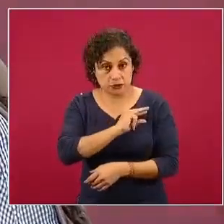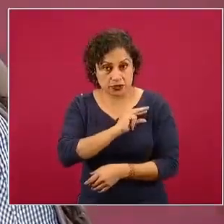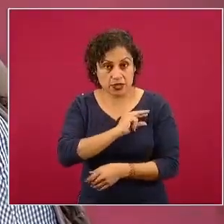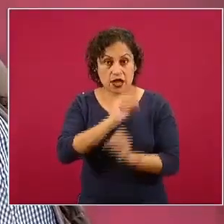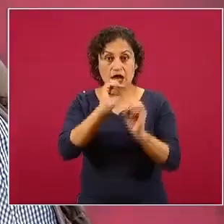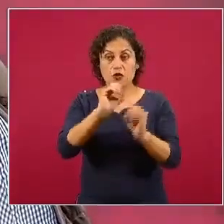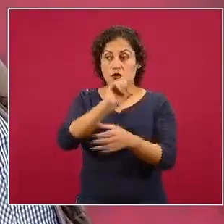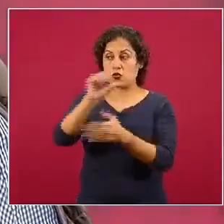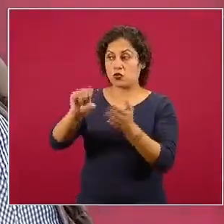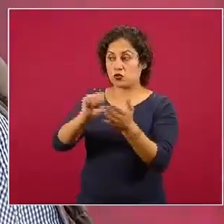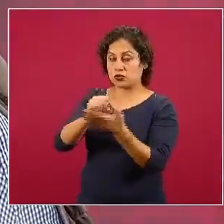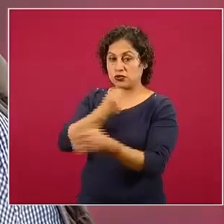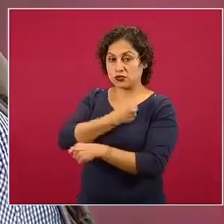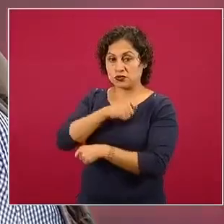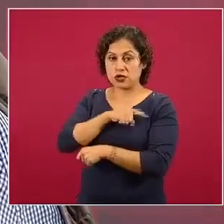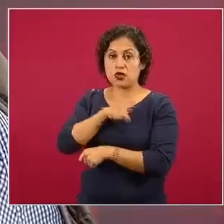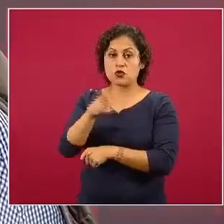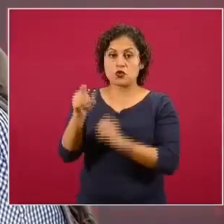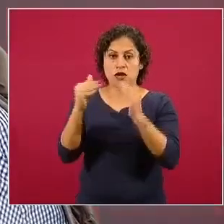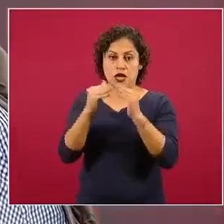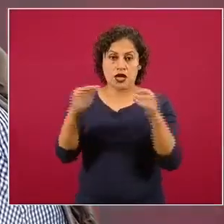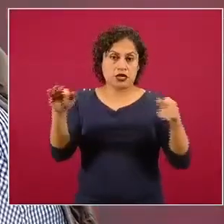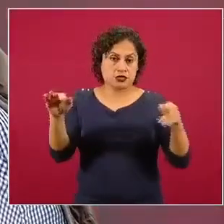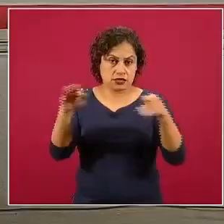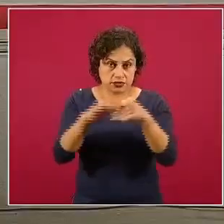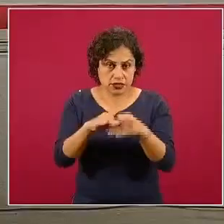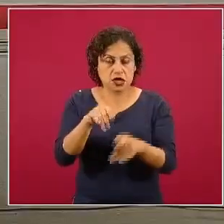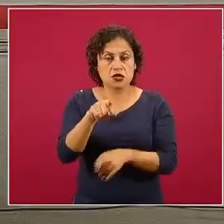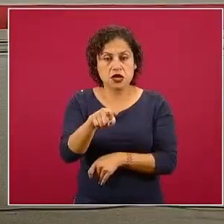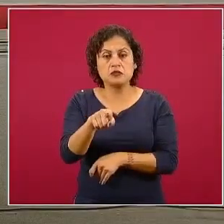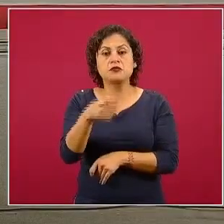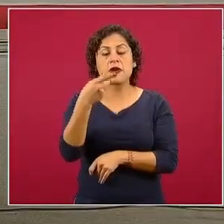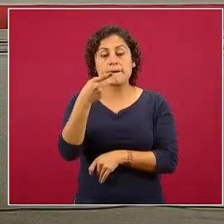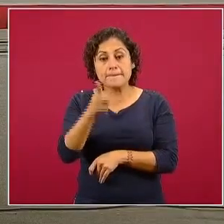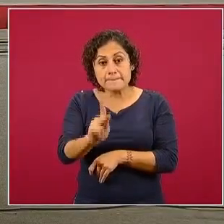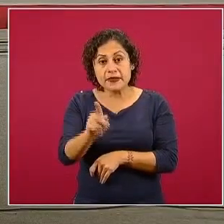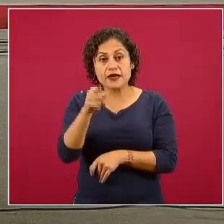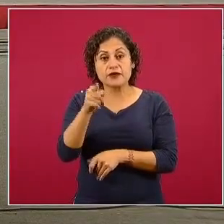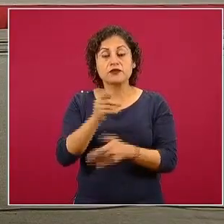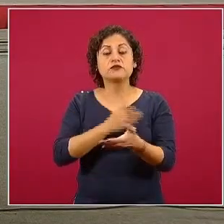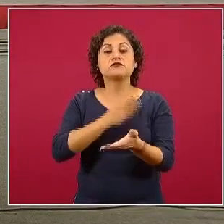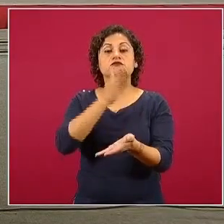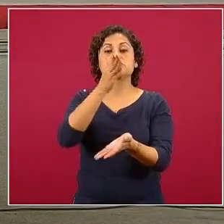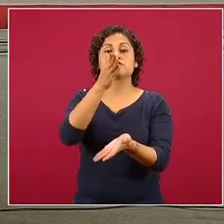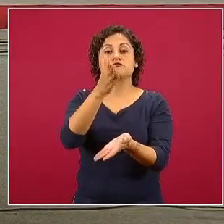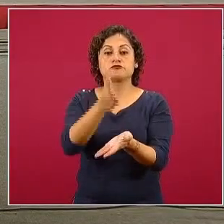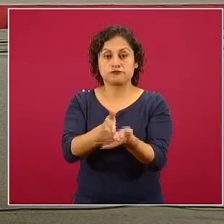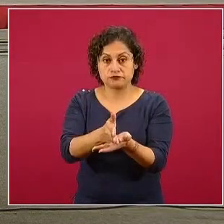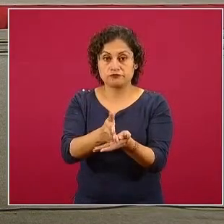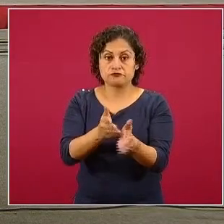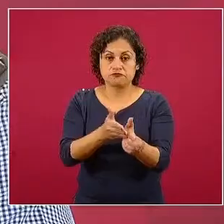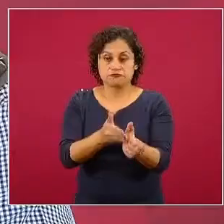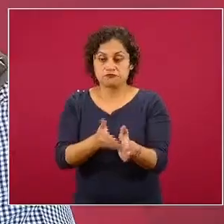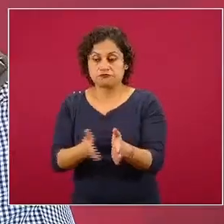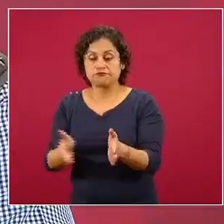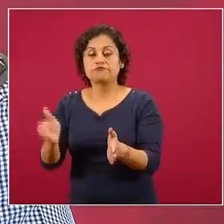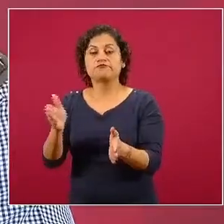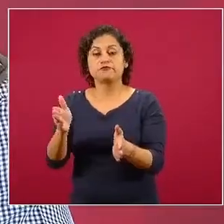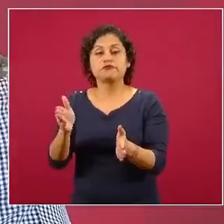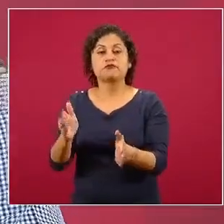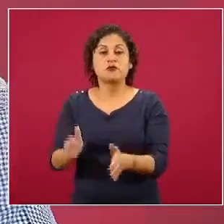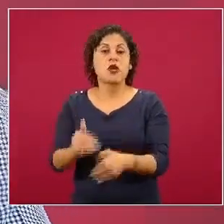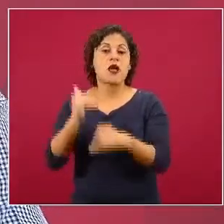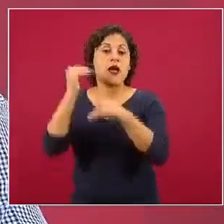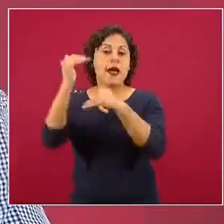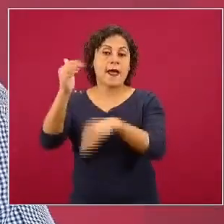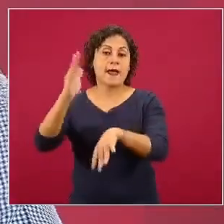su domicilio, y muchas veces ese tiempo lógicamente transcurre o se incrementa de